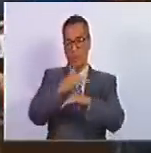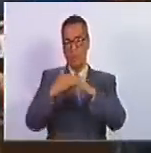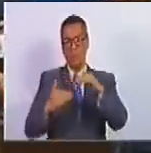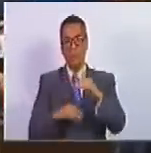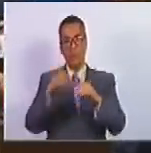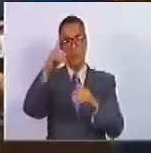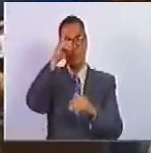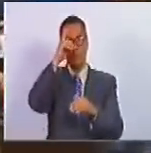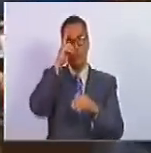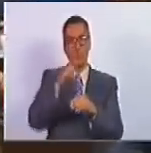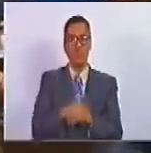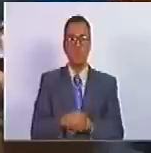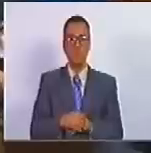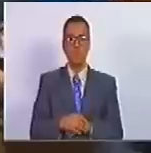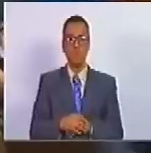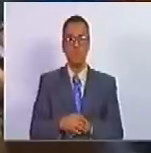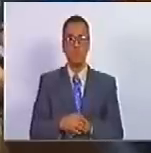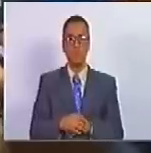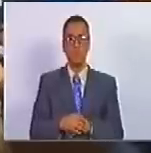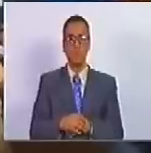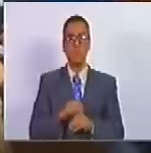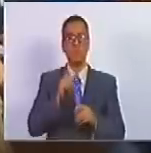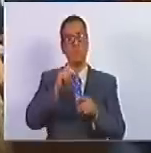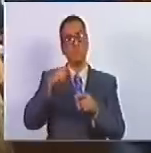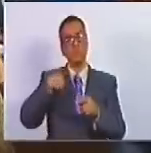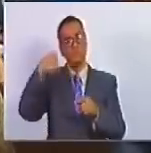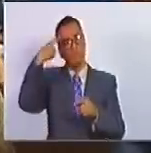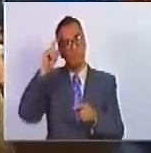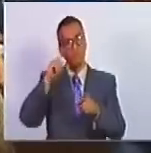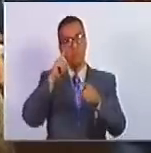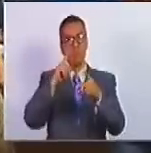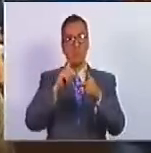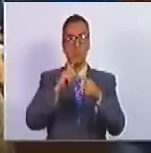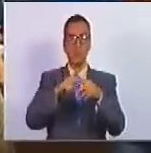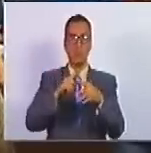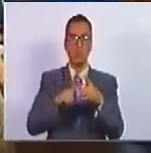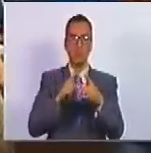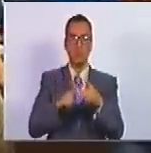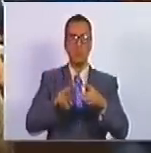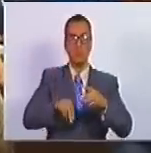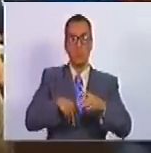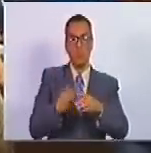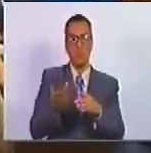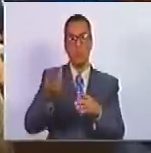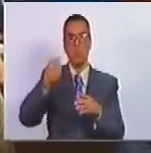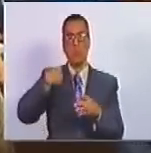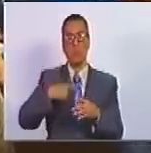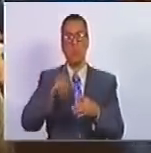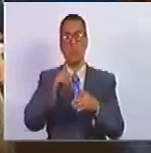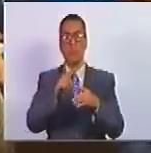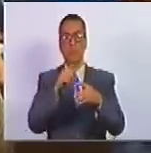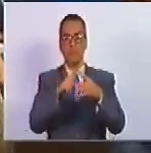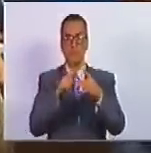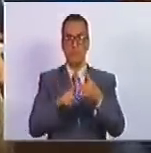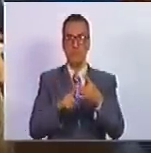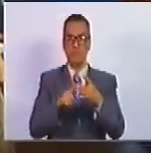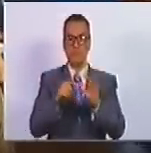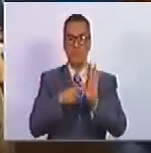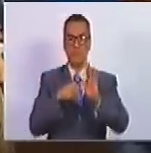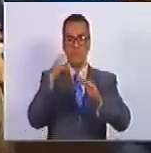Es decir, si algún reconocimiento podría tener la posición